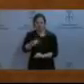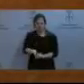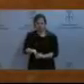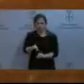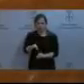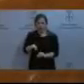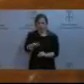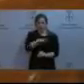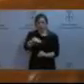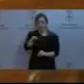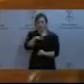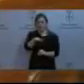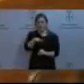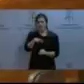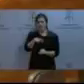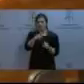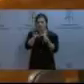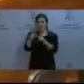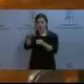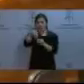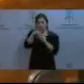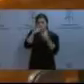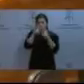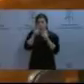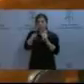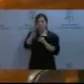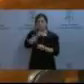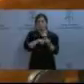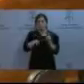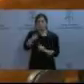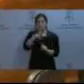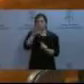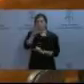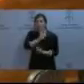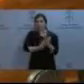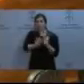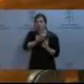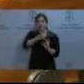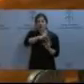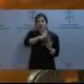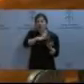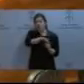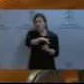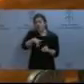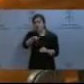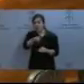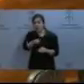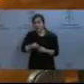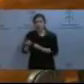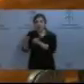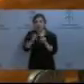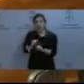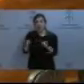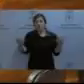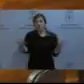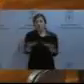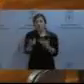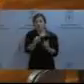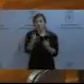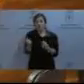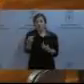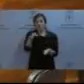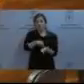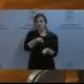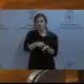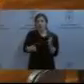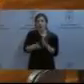áreas del hospital. Los problemas de ordenación y disponibilidad de espacios condicionan la existencia de un plan de autoprotección y emergencias, tal como exige la legislación